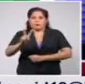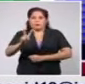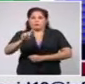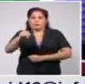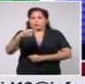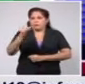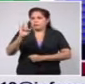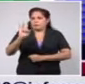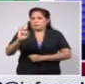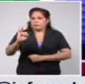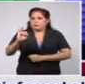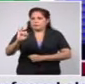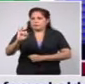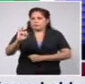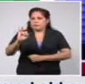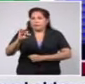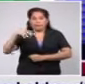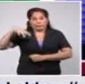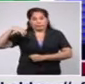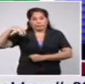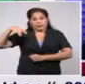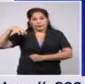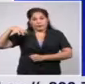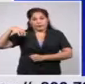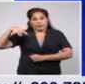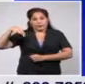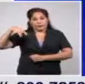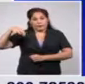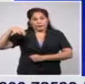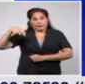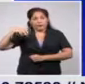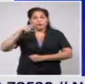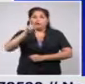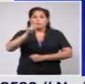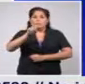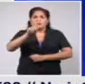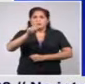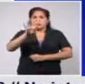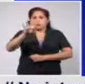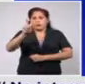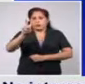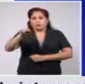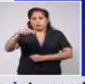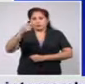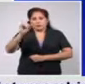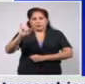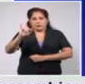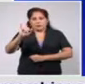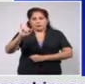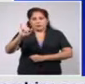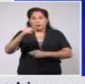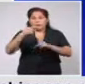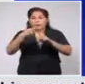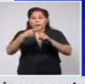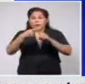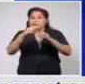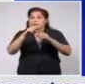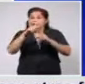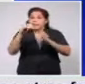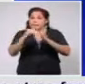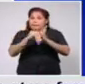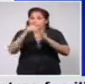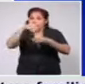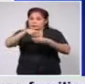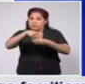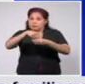292,7, Pinar con una tasa de 142,6 por 100.000 habitantes,